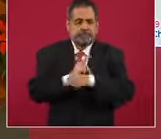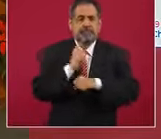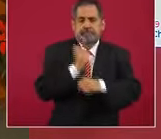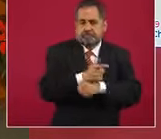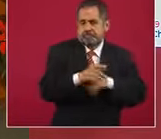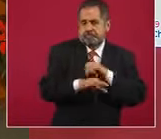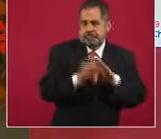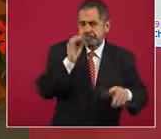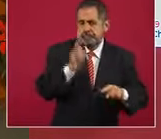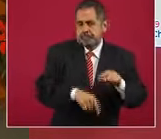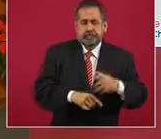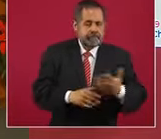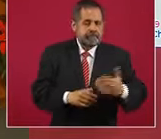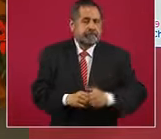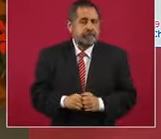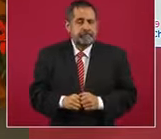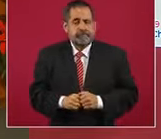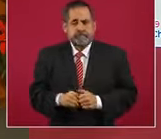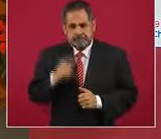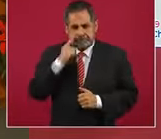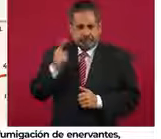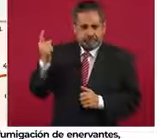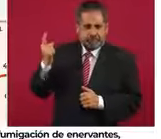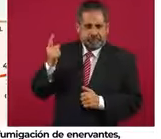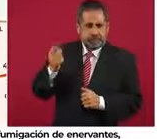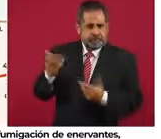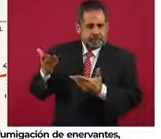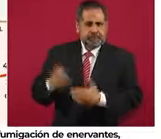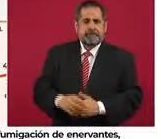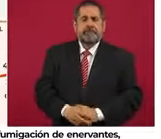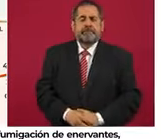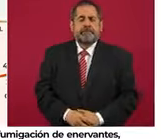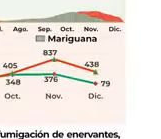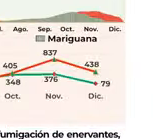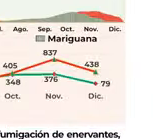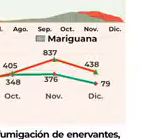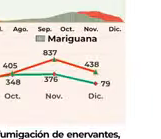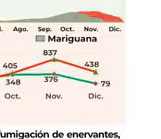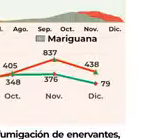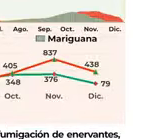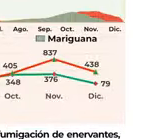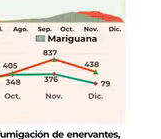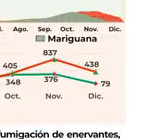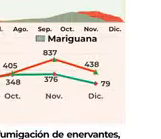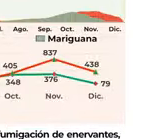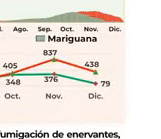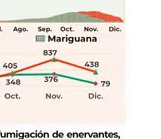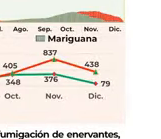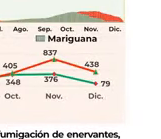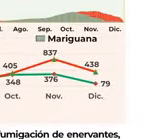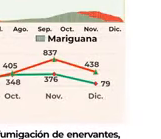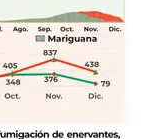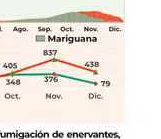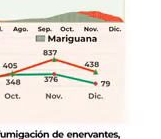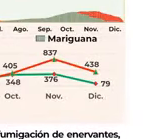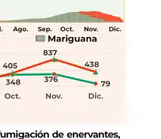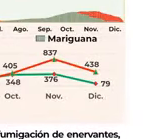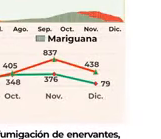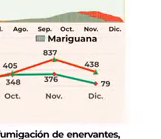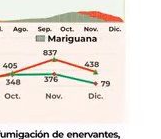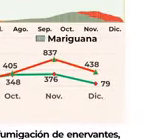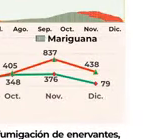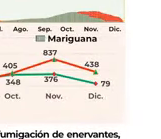tenemos una gráfica con la erradicación de hectáreas de amapola. En